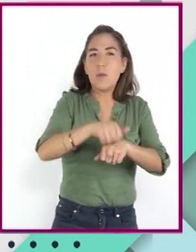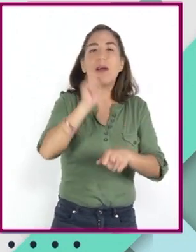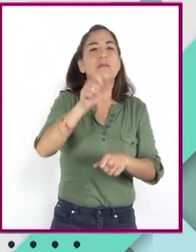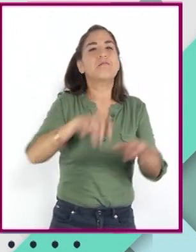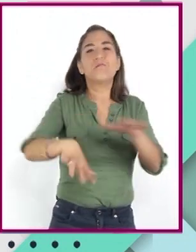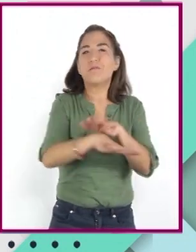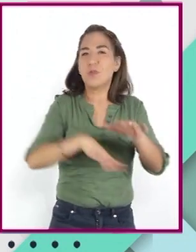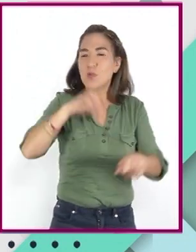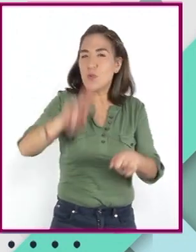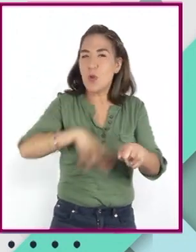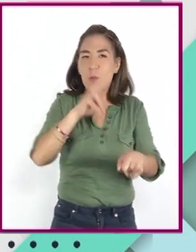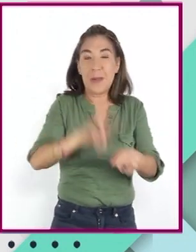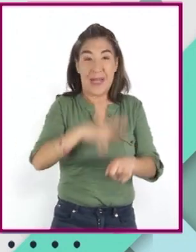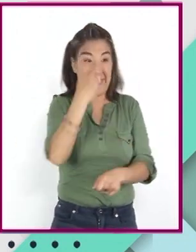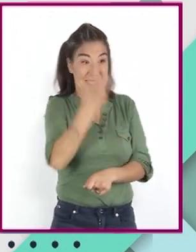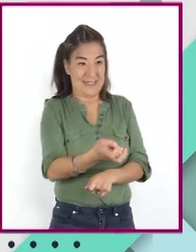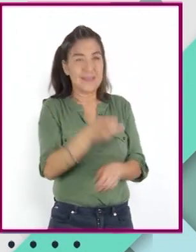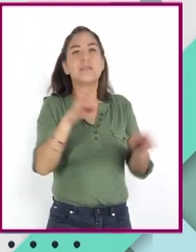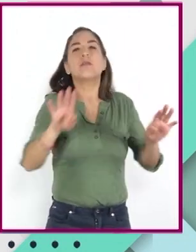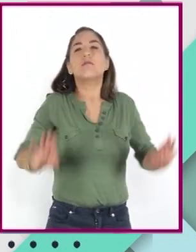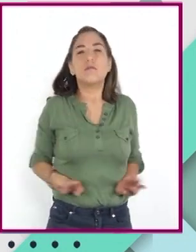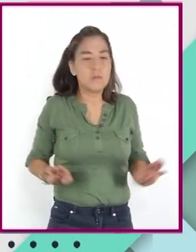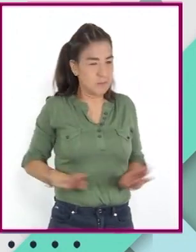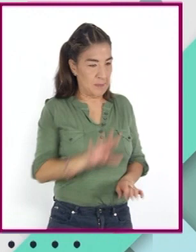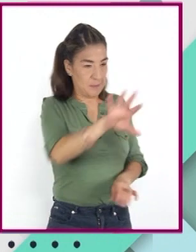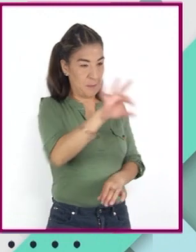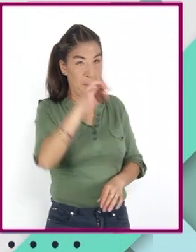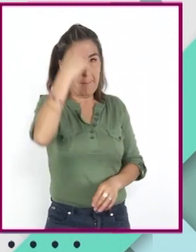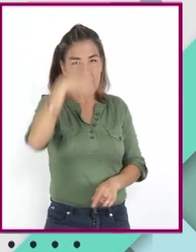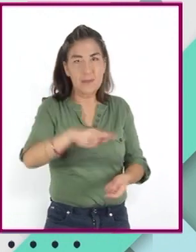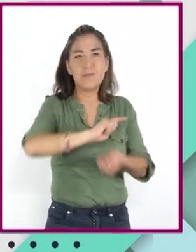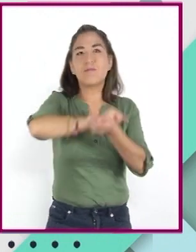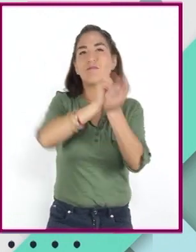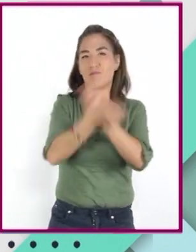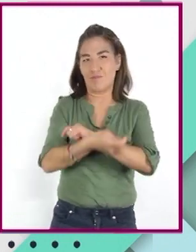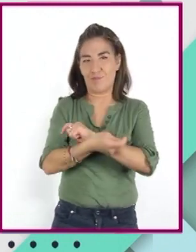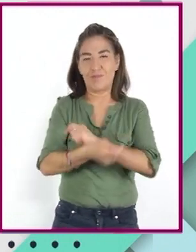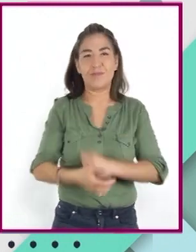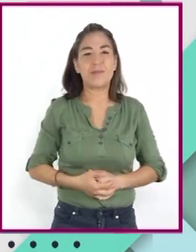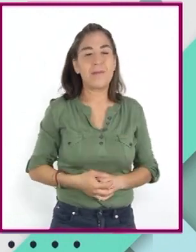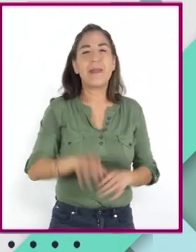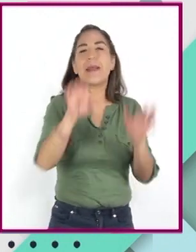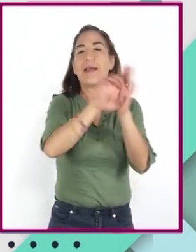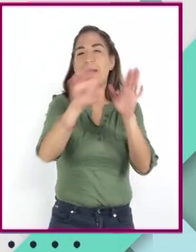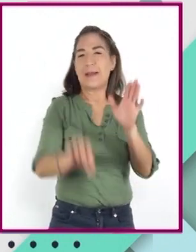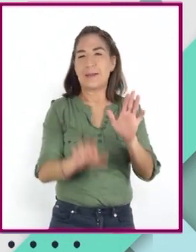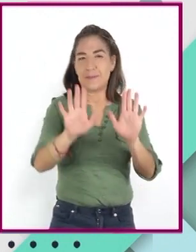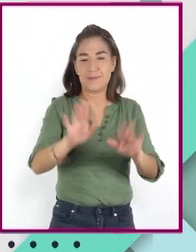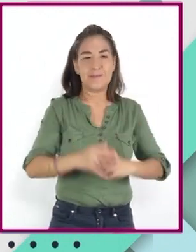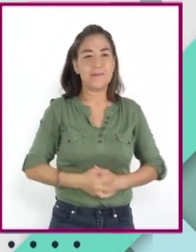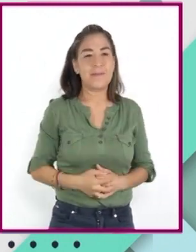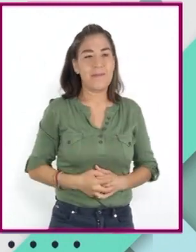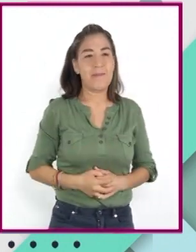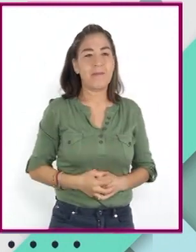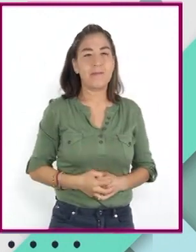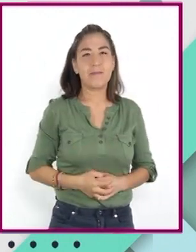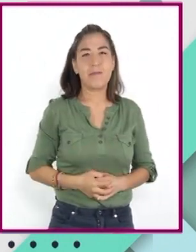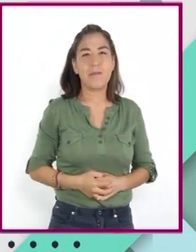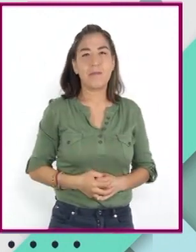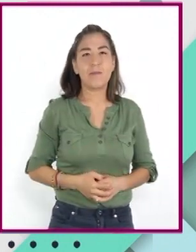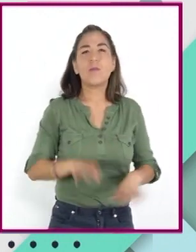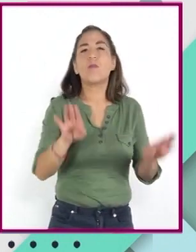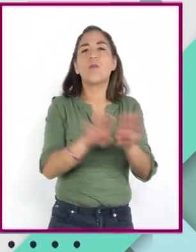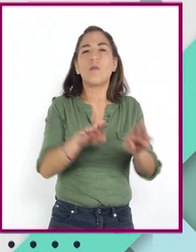que estas serán claves a la hora de traducir. Por ejemplo, la operación de